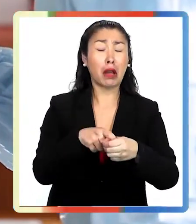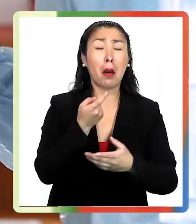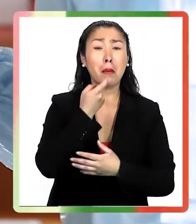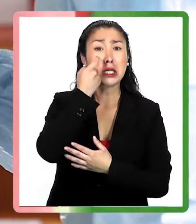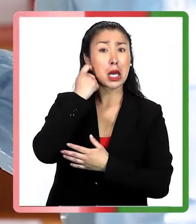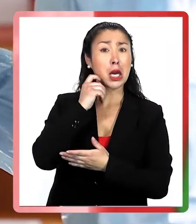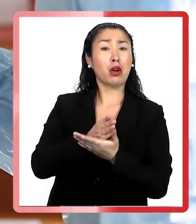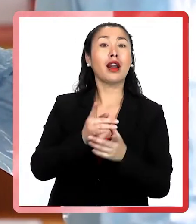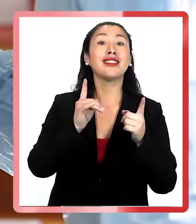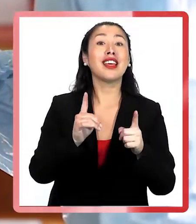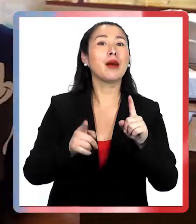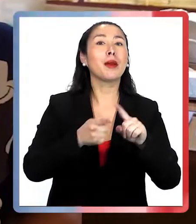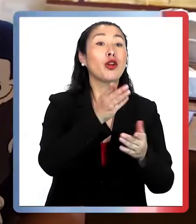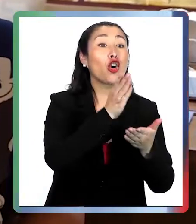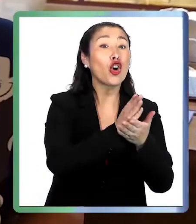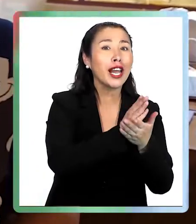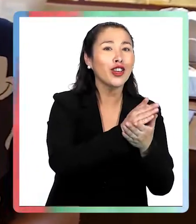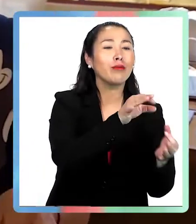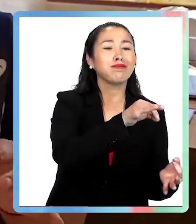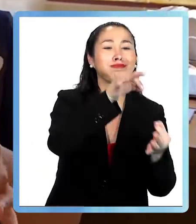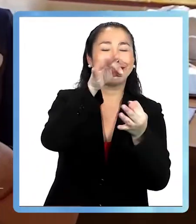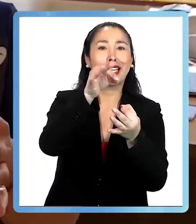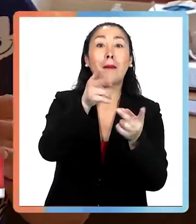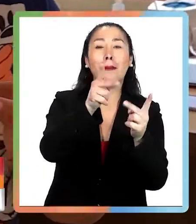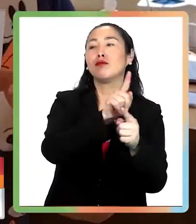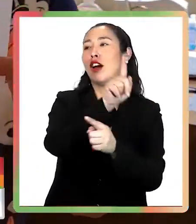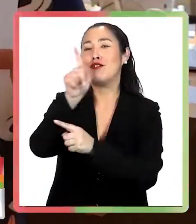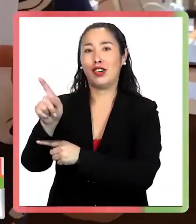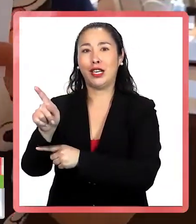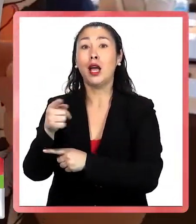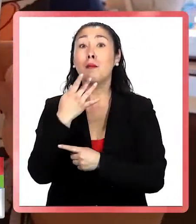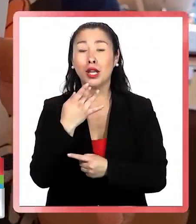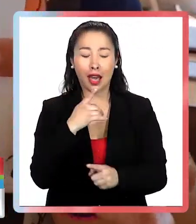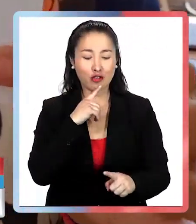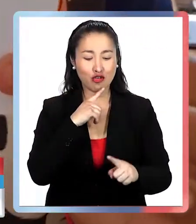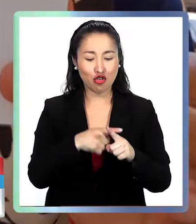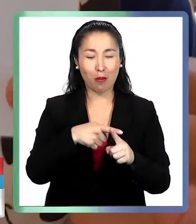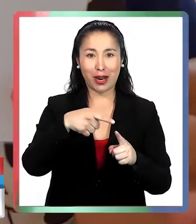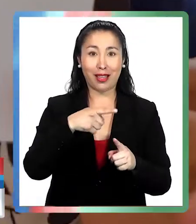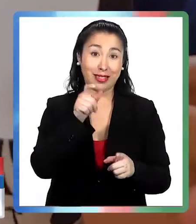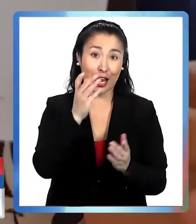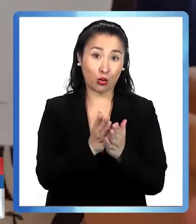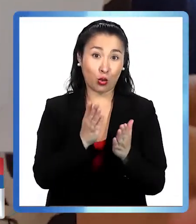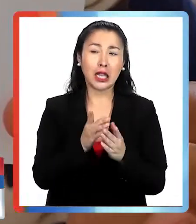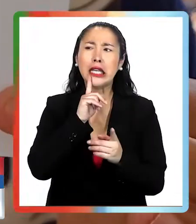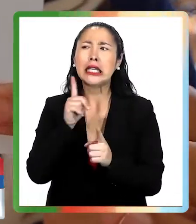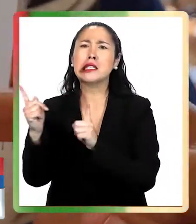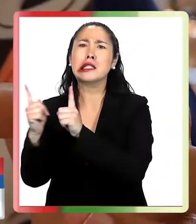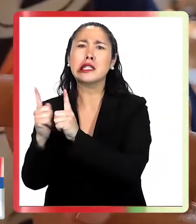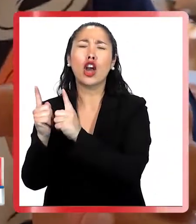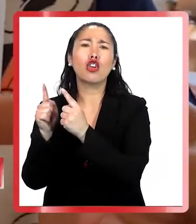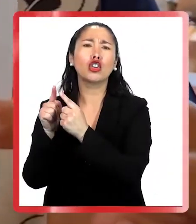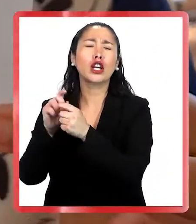PCR escolar deben venir derivadas desde su colegio con este tipo de derivación, donde viene el nombre del alumno, del caso confirmado y el nombre